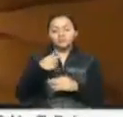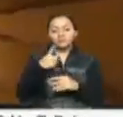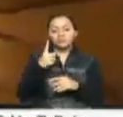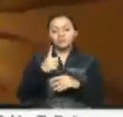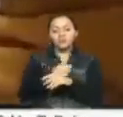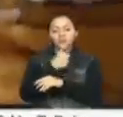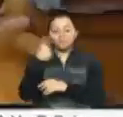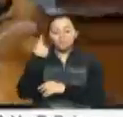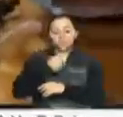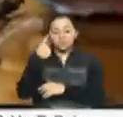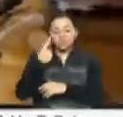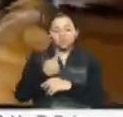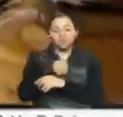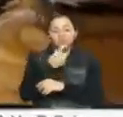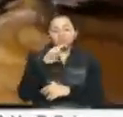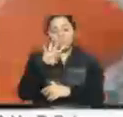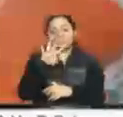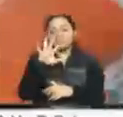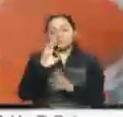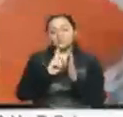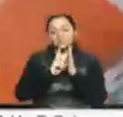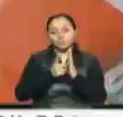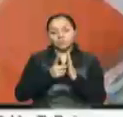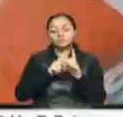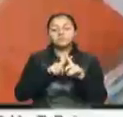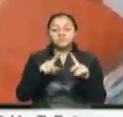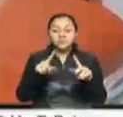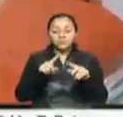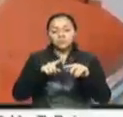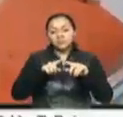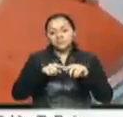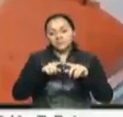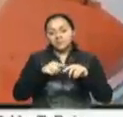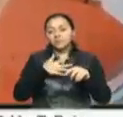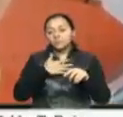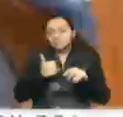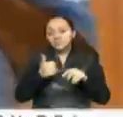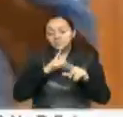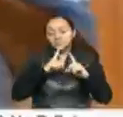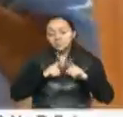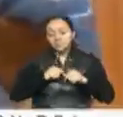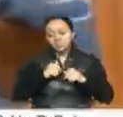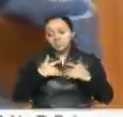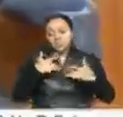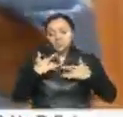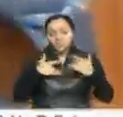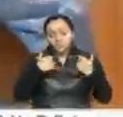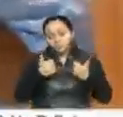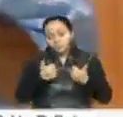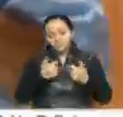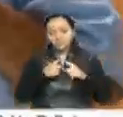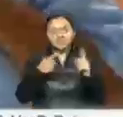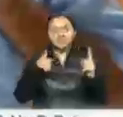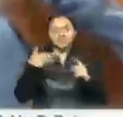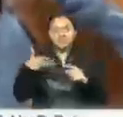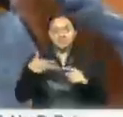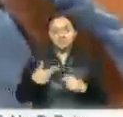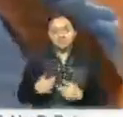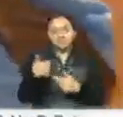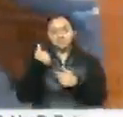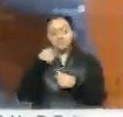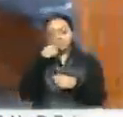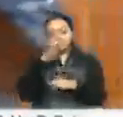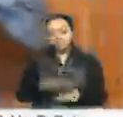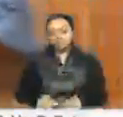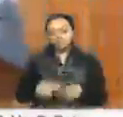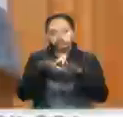al día, es decir, 45 minutos, pero eso depende del estado de los pacientes. Ahora tenemos profes que son responsables de nuestros niños,